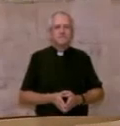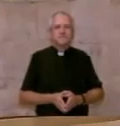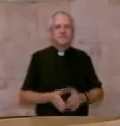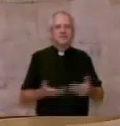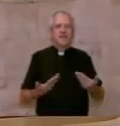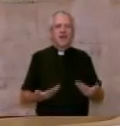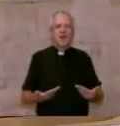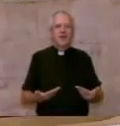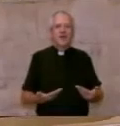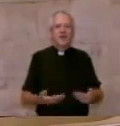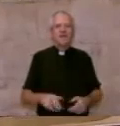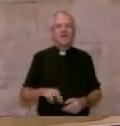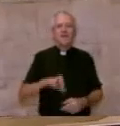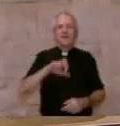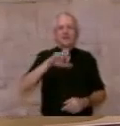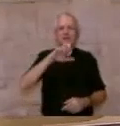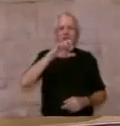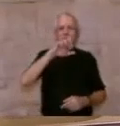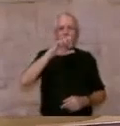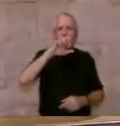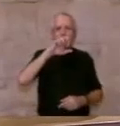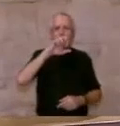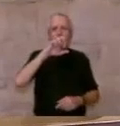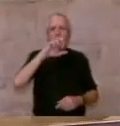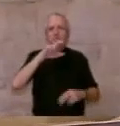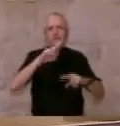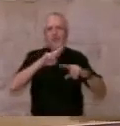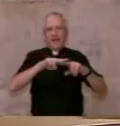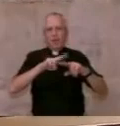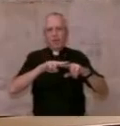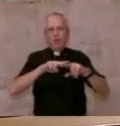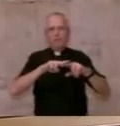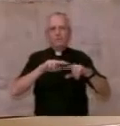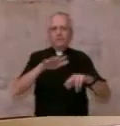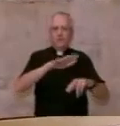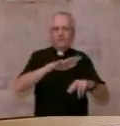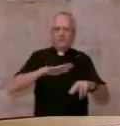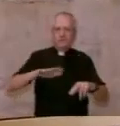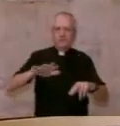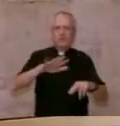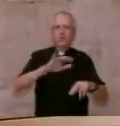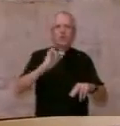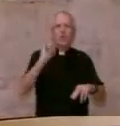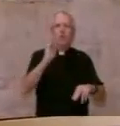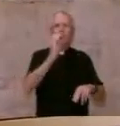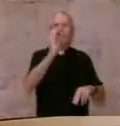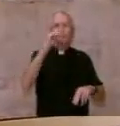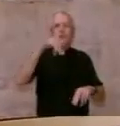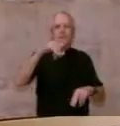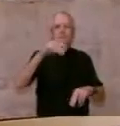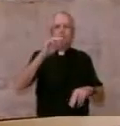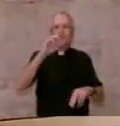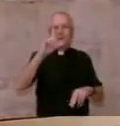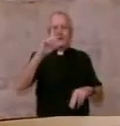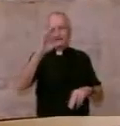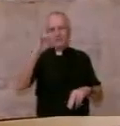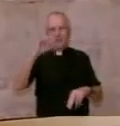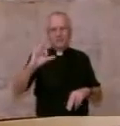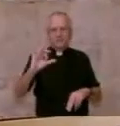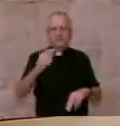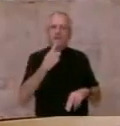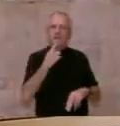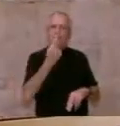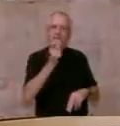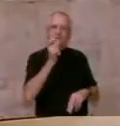Es ahora el arzobispo metropolitano y primado de Tarragona, Monseñor Joan Planellas, quien dirige la